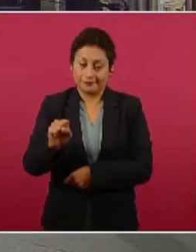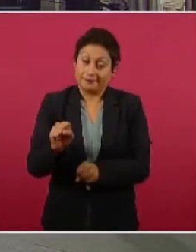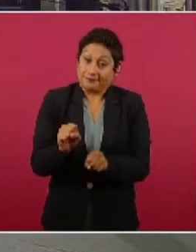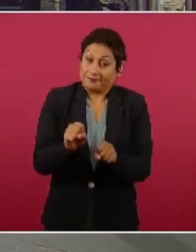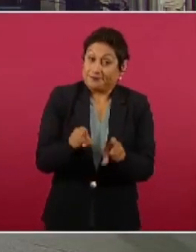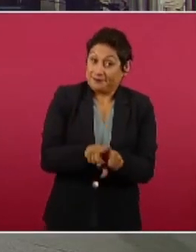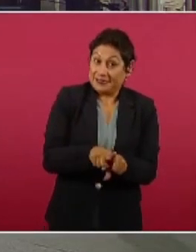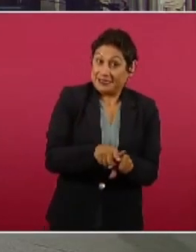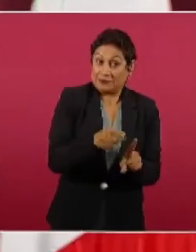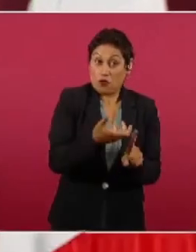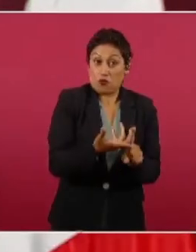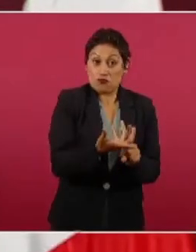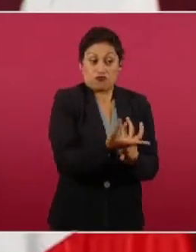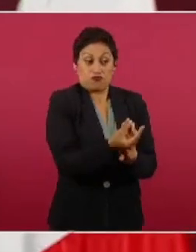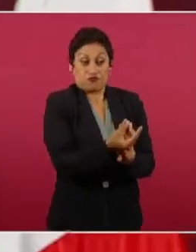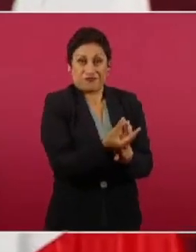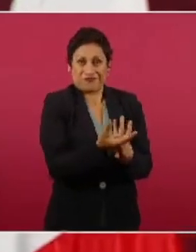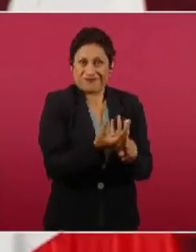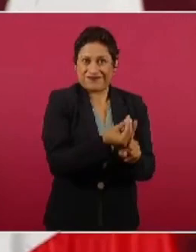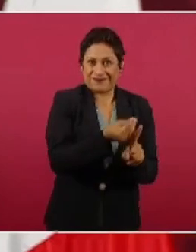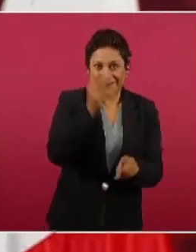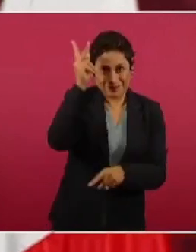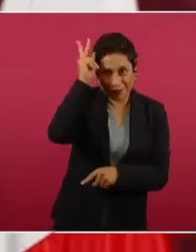Entonces, de una u otra forma,